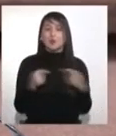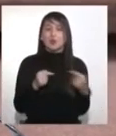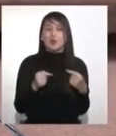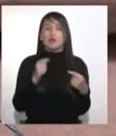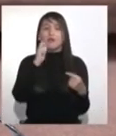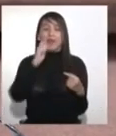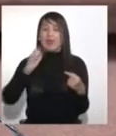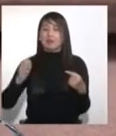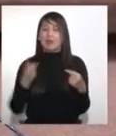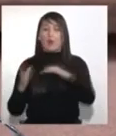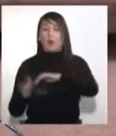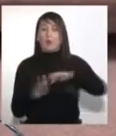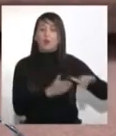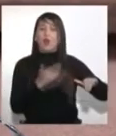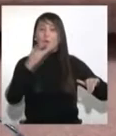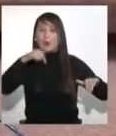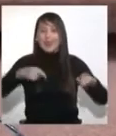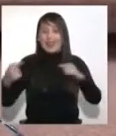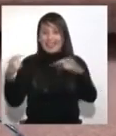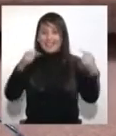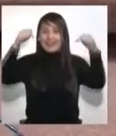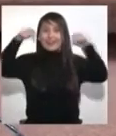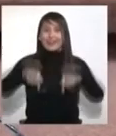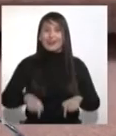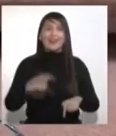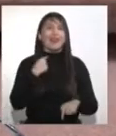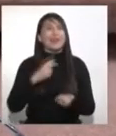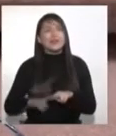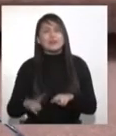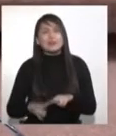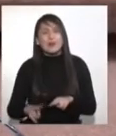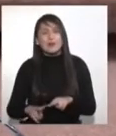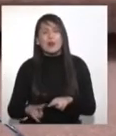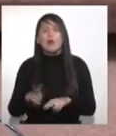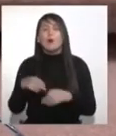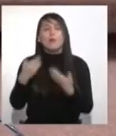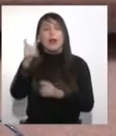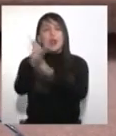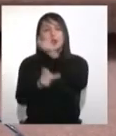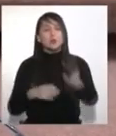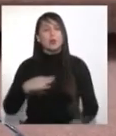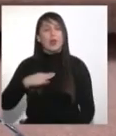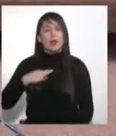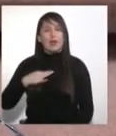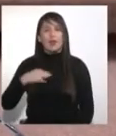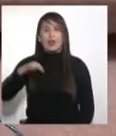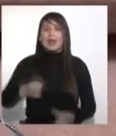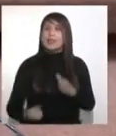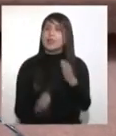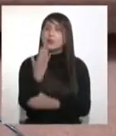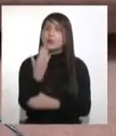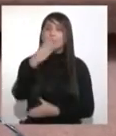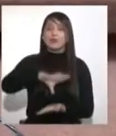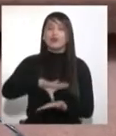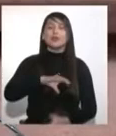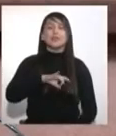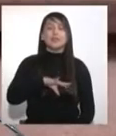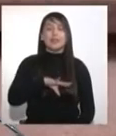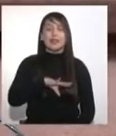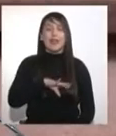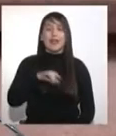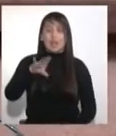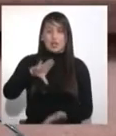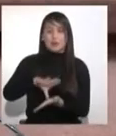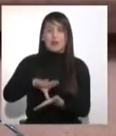plano, porque el debate hoy día es qué hacemos por los ciudadanos. Este nuevo Chile es un país